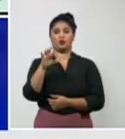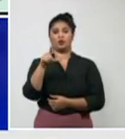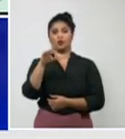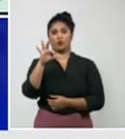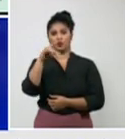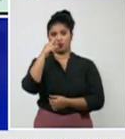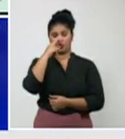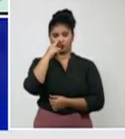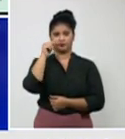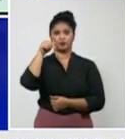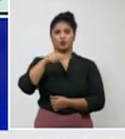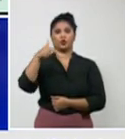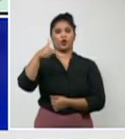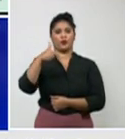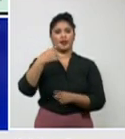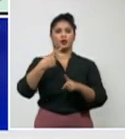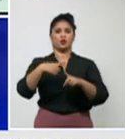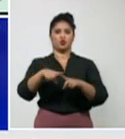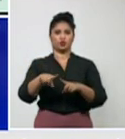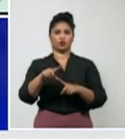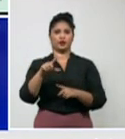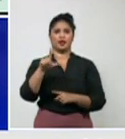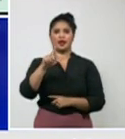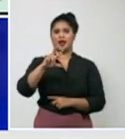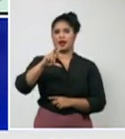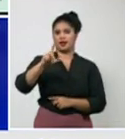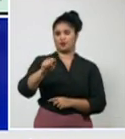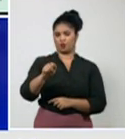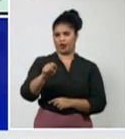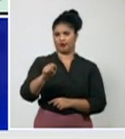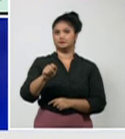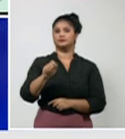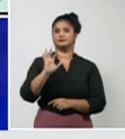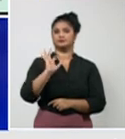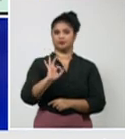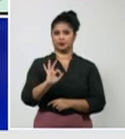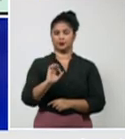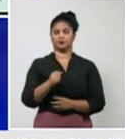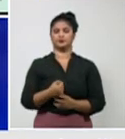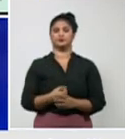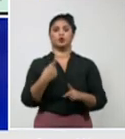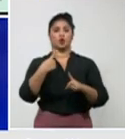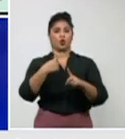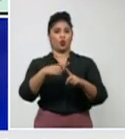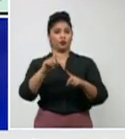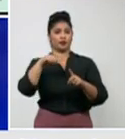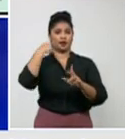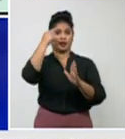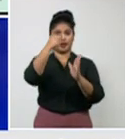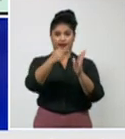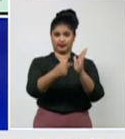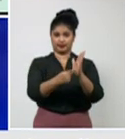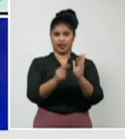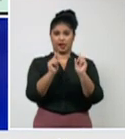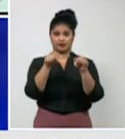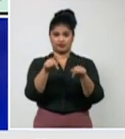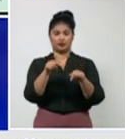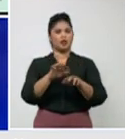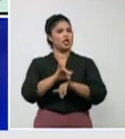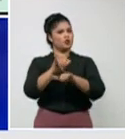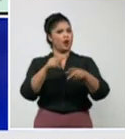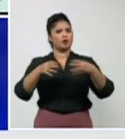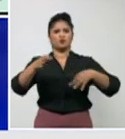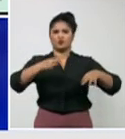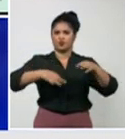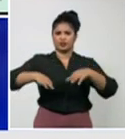de Limonar. Otra característica de lo que está ocurriendo en Matanzas es también una dispersión importante, como la que acabamos